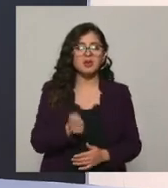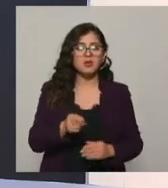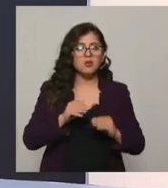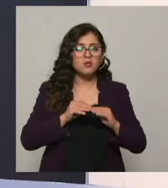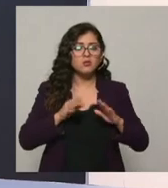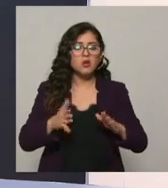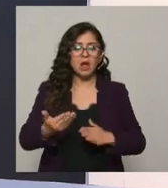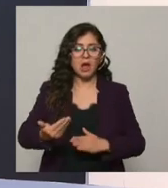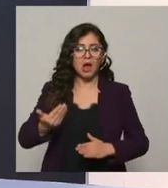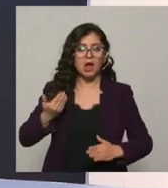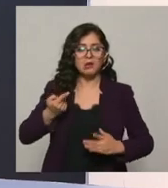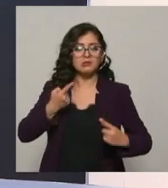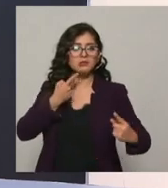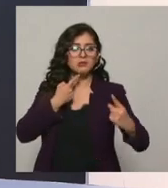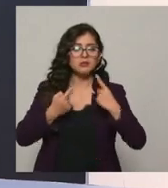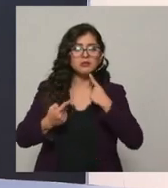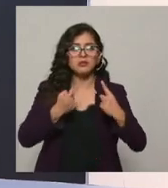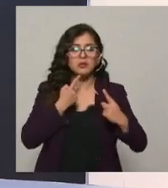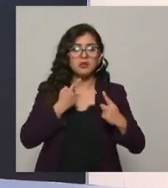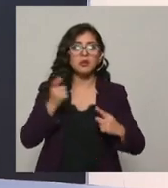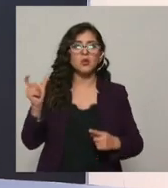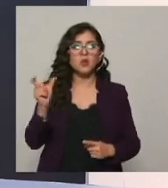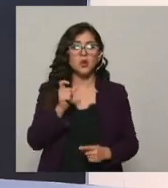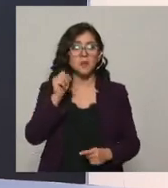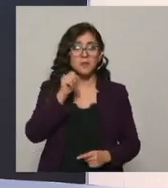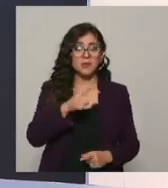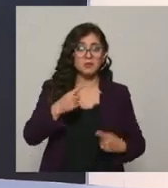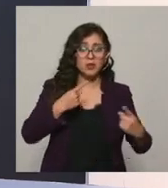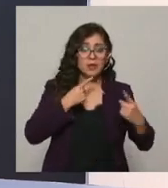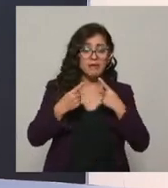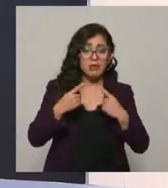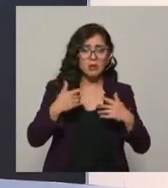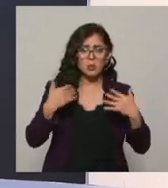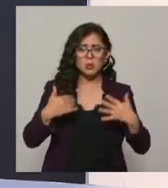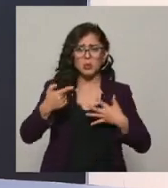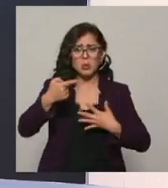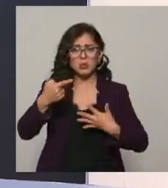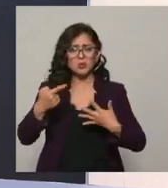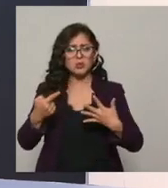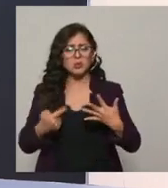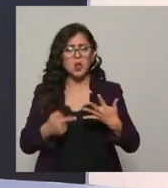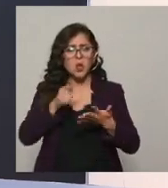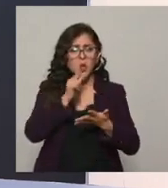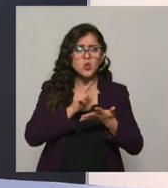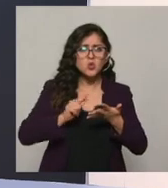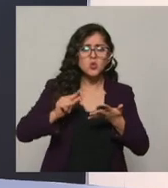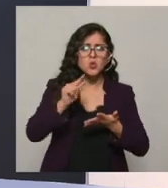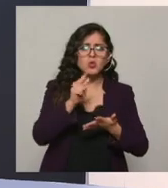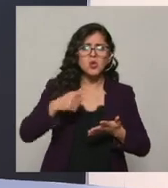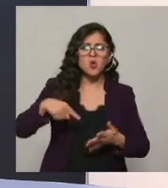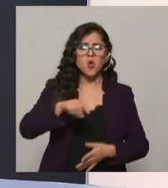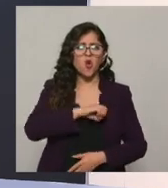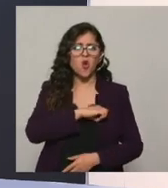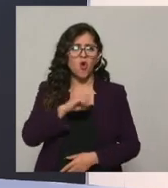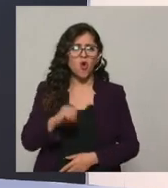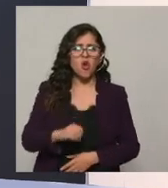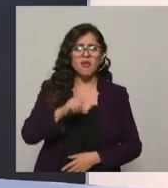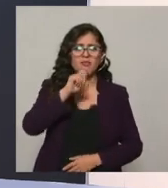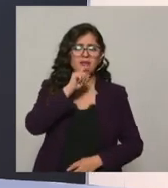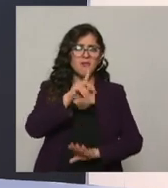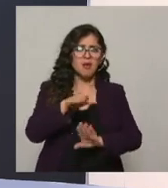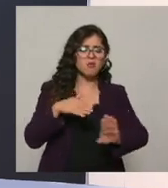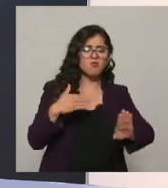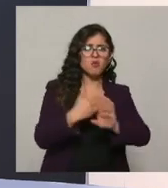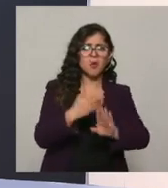luego de un debate en donde, pues a partir de ese debate recibió miles de tweets de odio y además amenazas directas